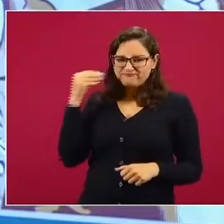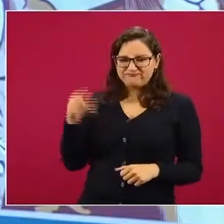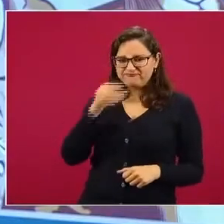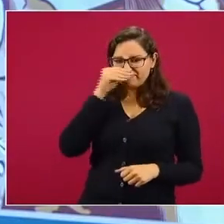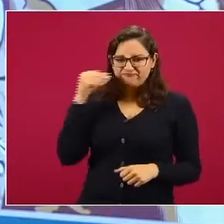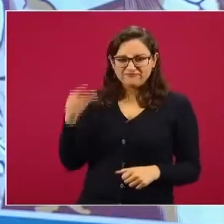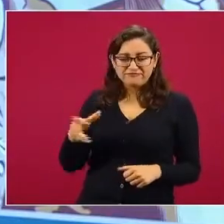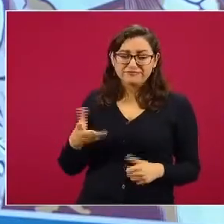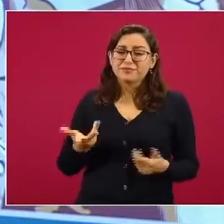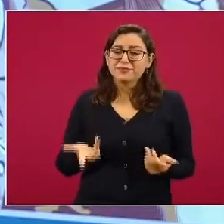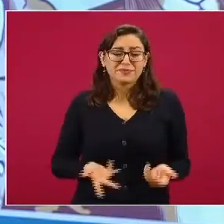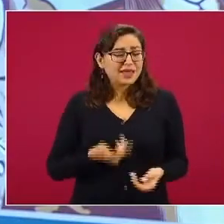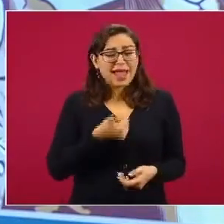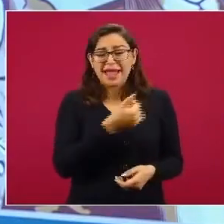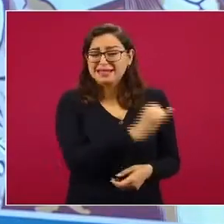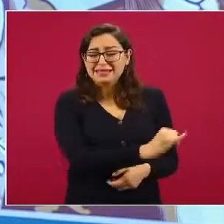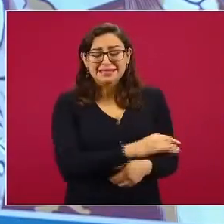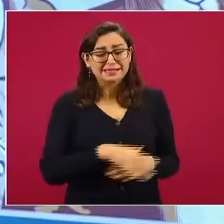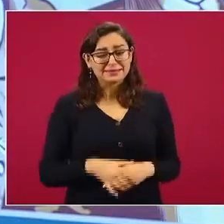Es evidente.